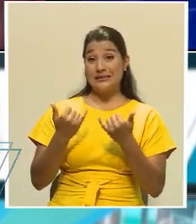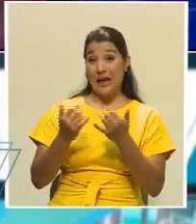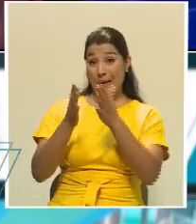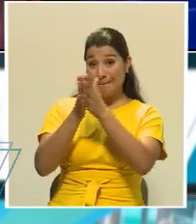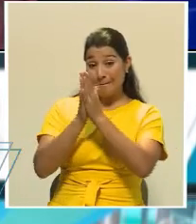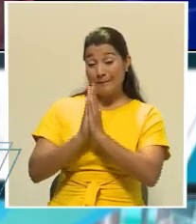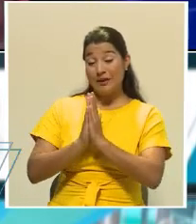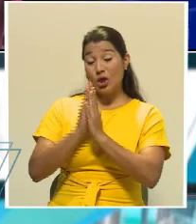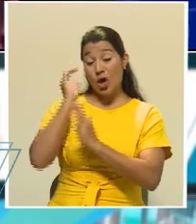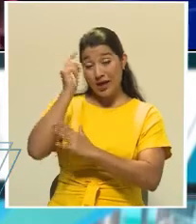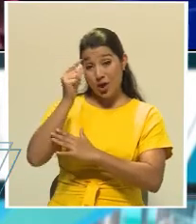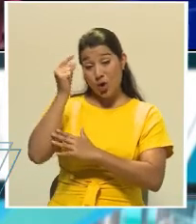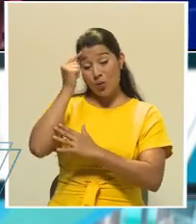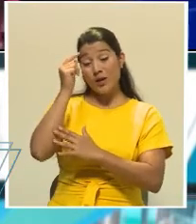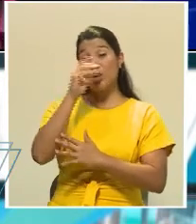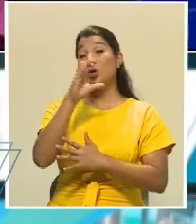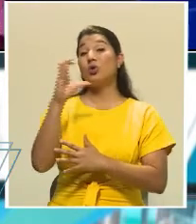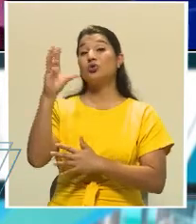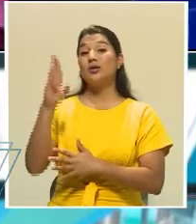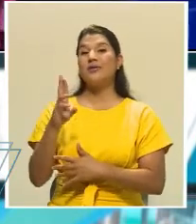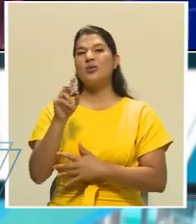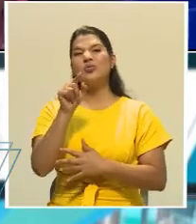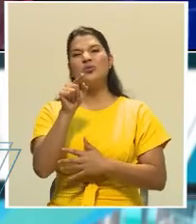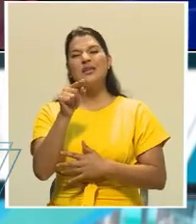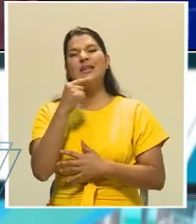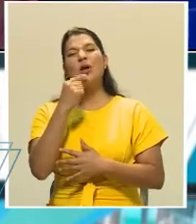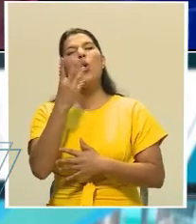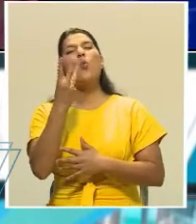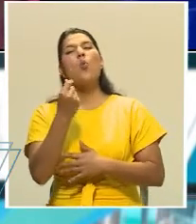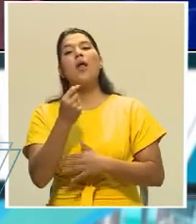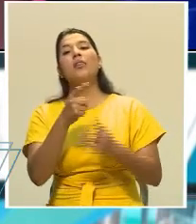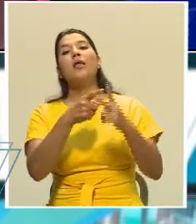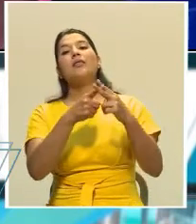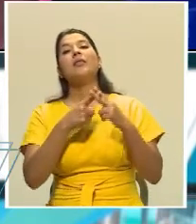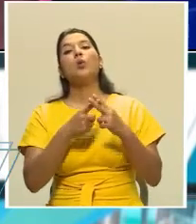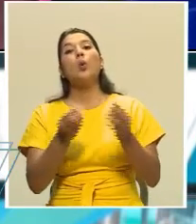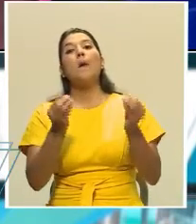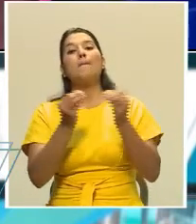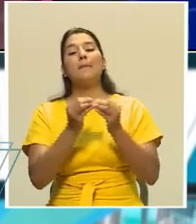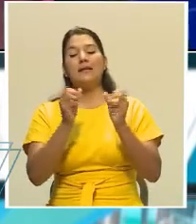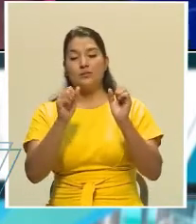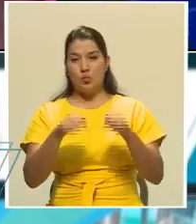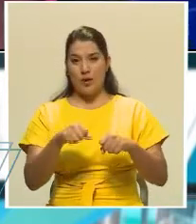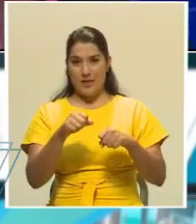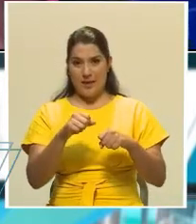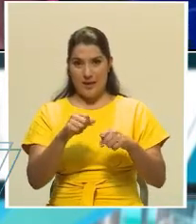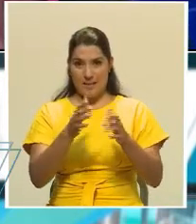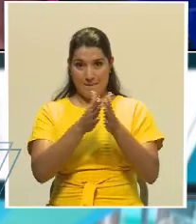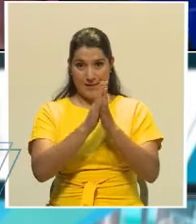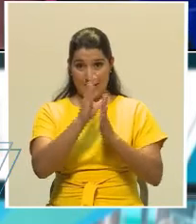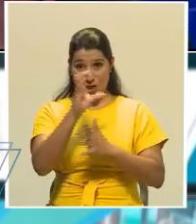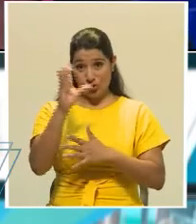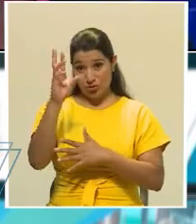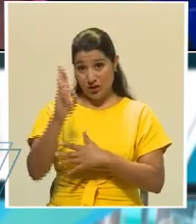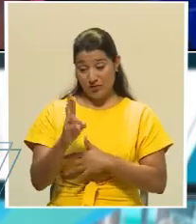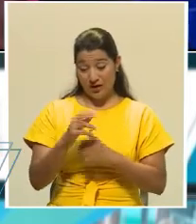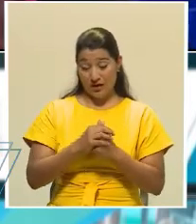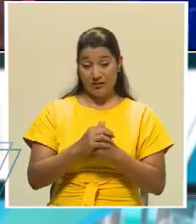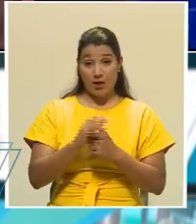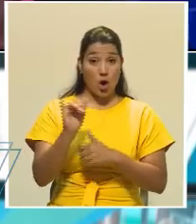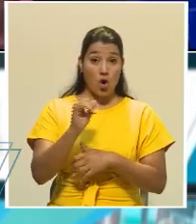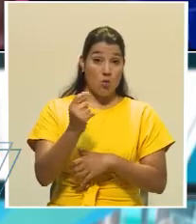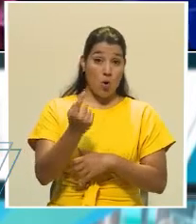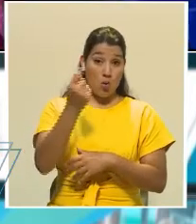República, y ahora cuando usted decía, bueno, ¿cuánto más nos podemos endeudar? Bueno, es como una persona, se va a poder endeudar en el tanto